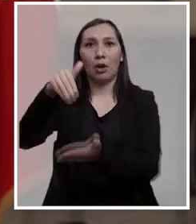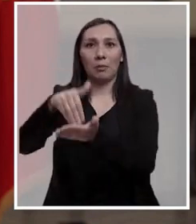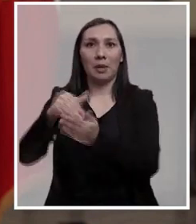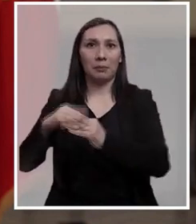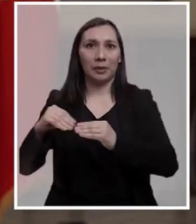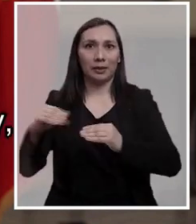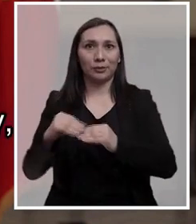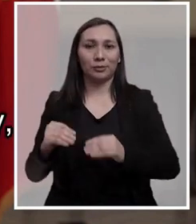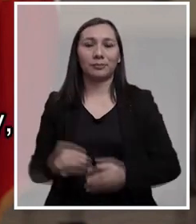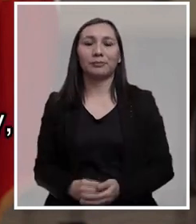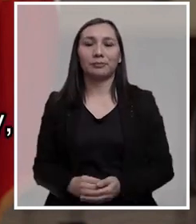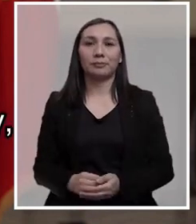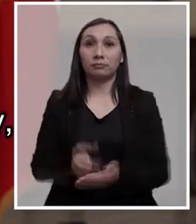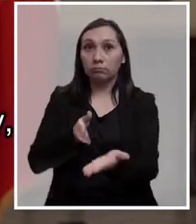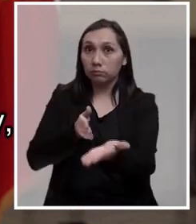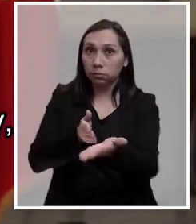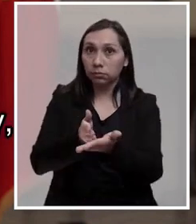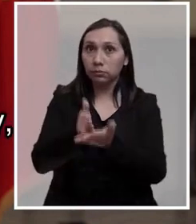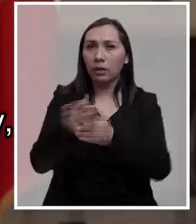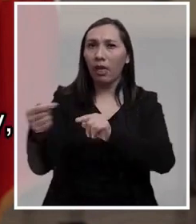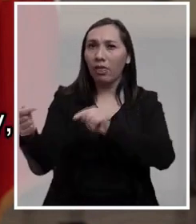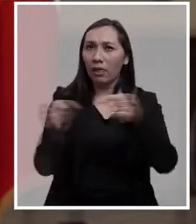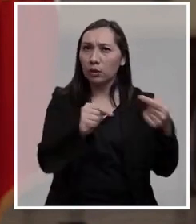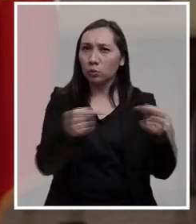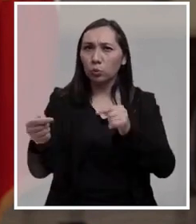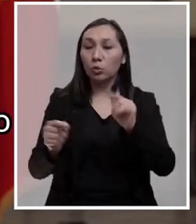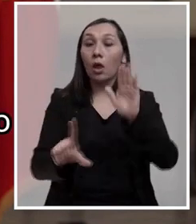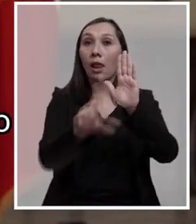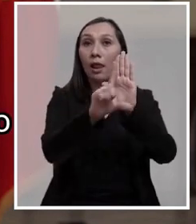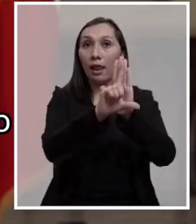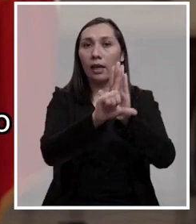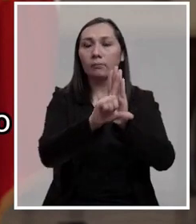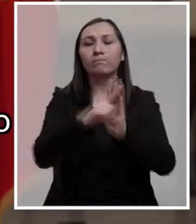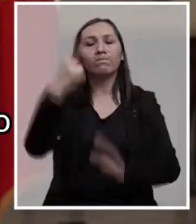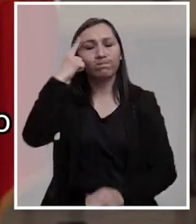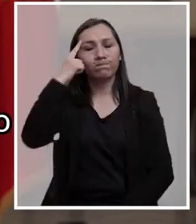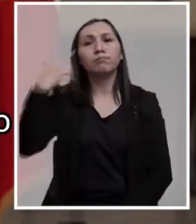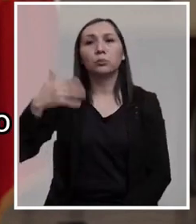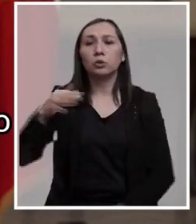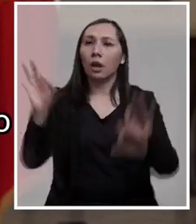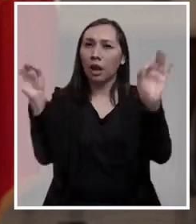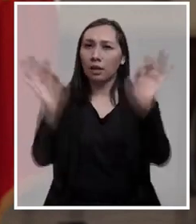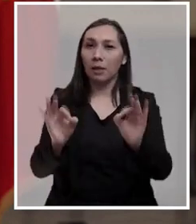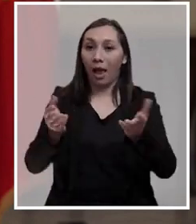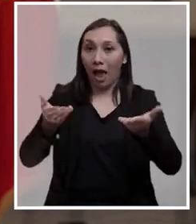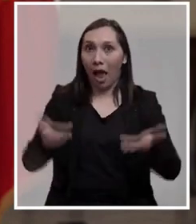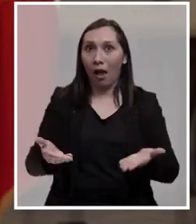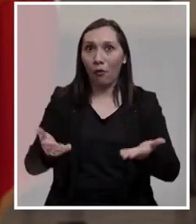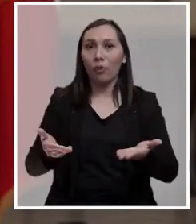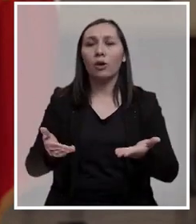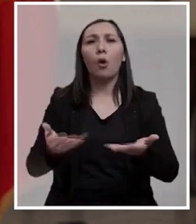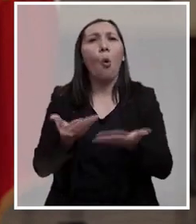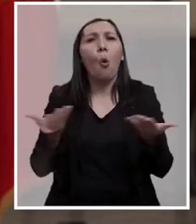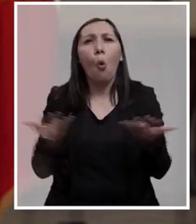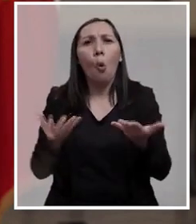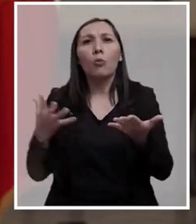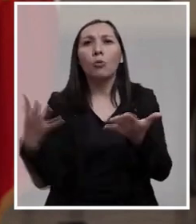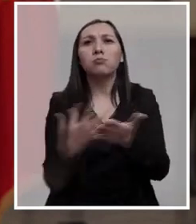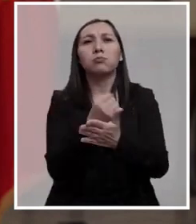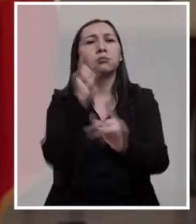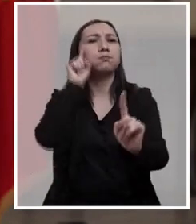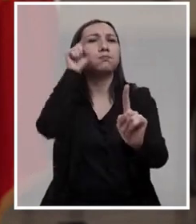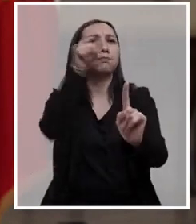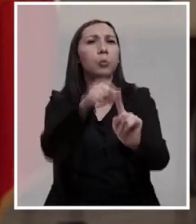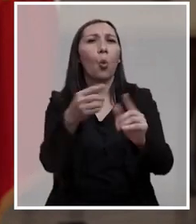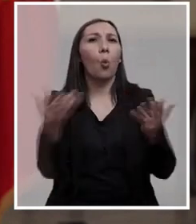pesos para dar inicio a la discusión de esta ley creo importante explicar en este espacio la manera en que vamos a alcanzar esta